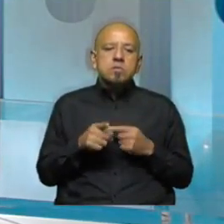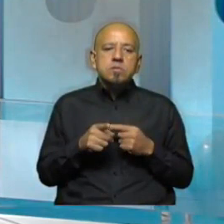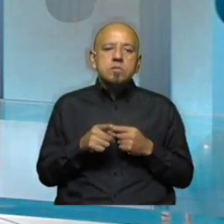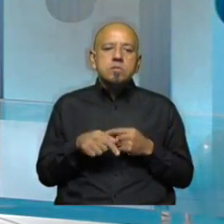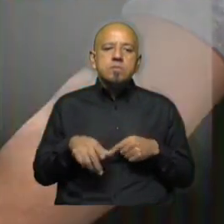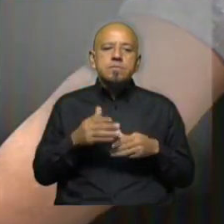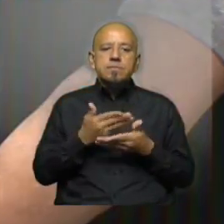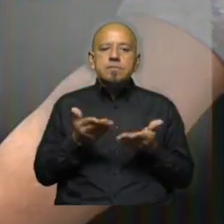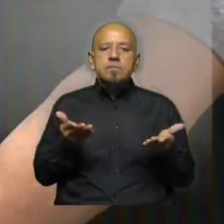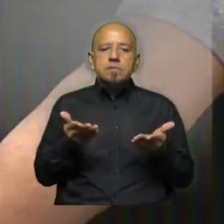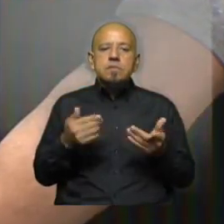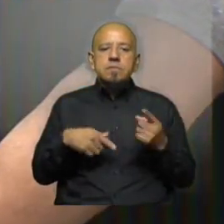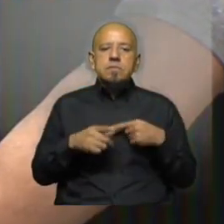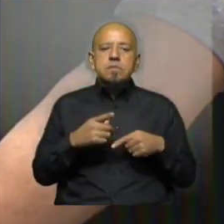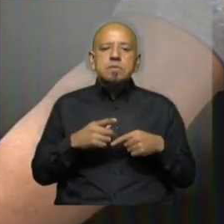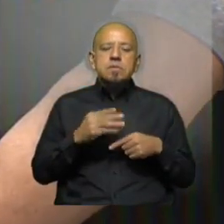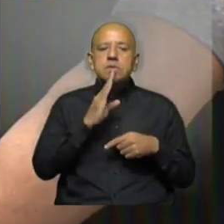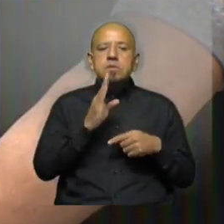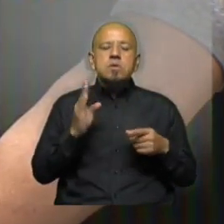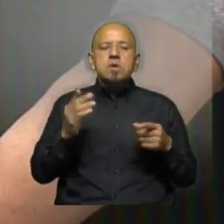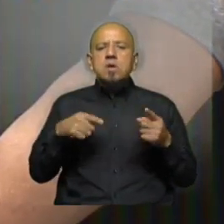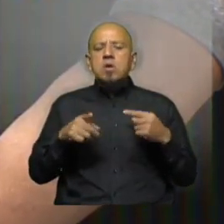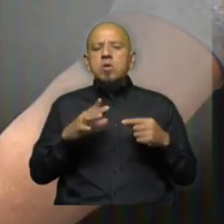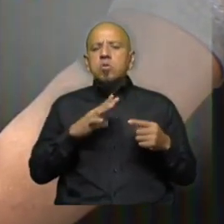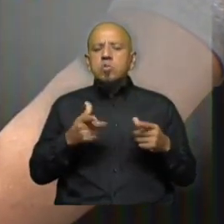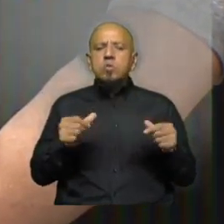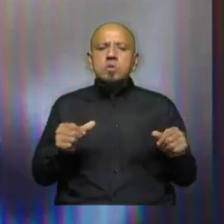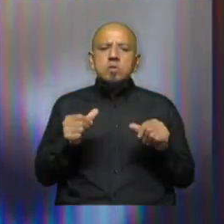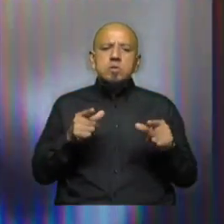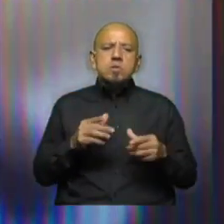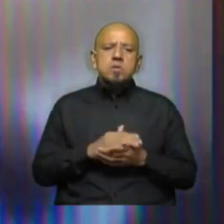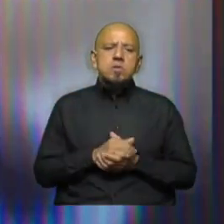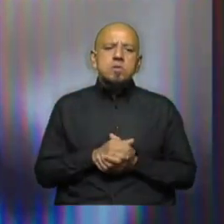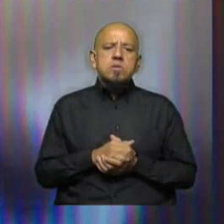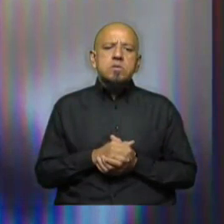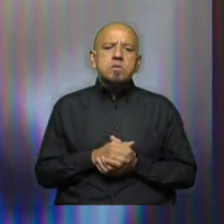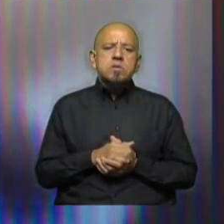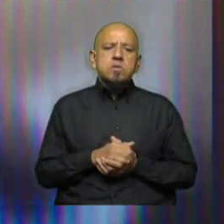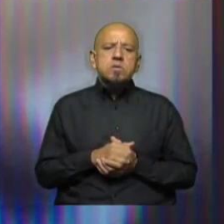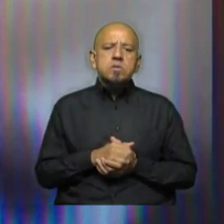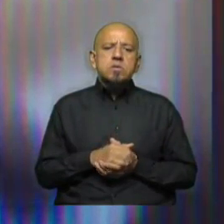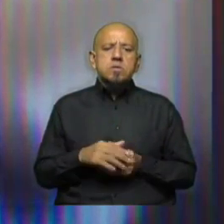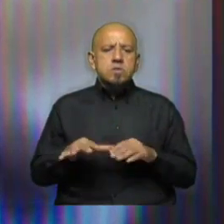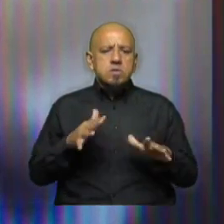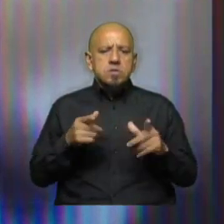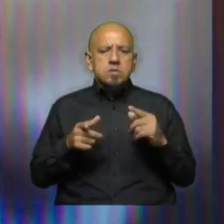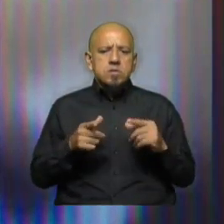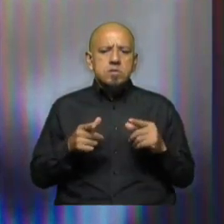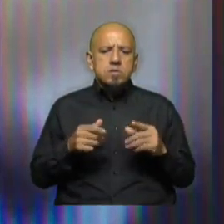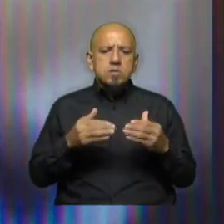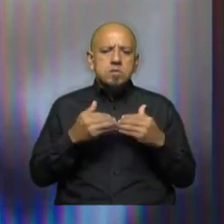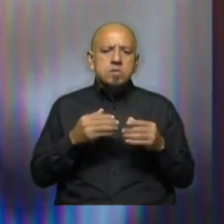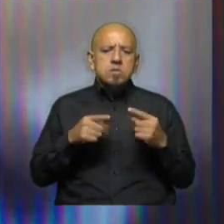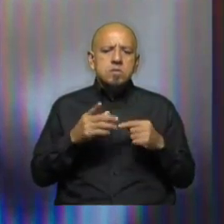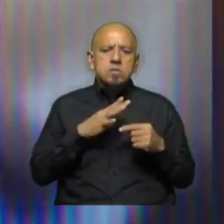las tapas de los diarios, en todos los programas. Contanos un poco cómo construyeron eso. Y bueno, de una manera parecida, en realidad nos empezó a pasar